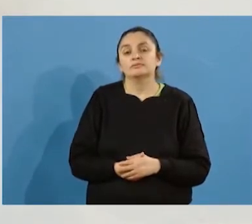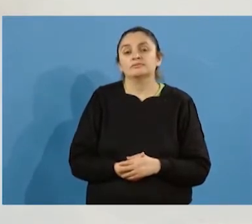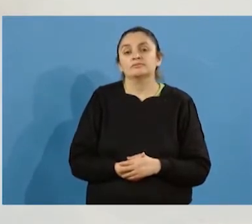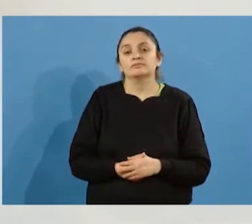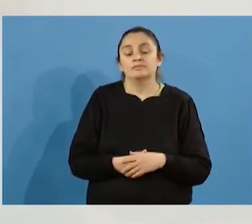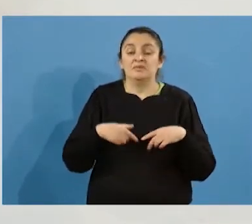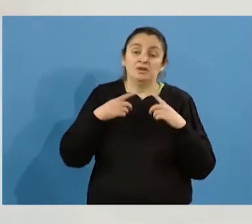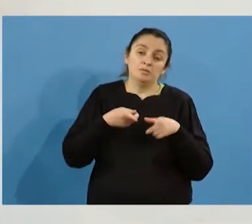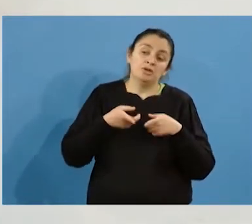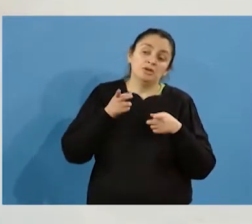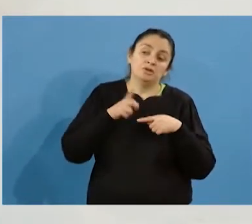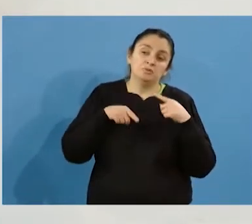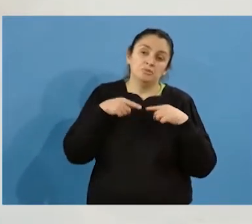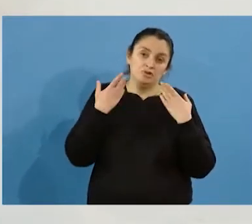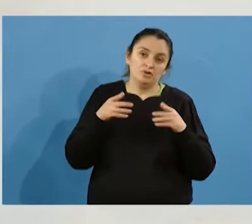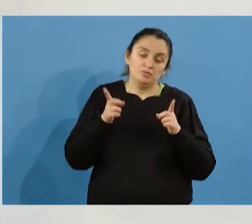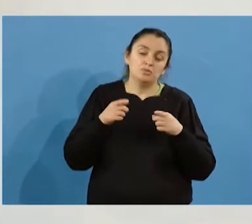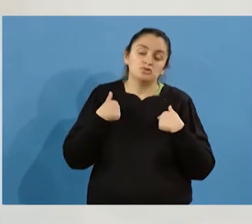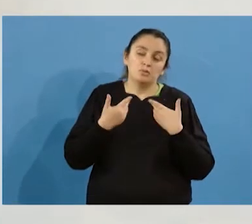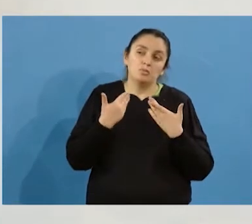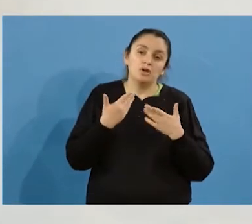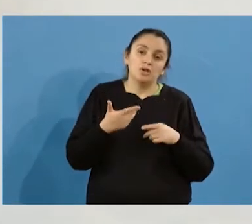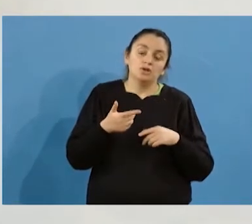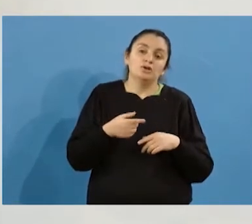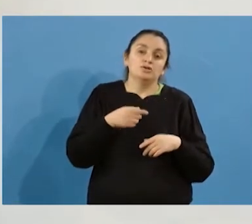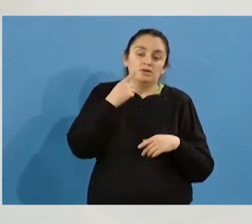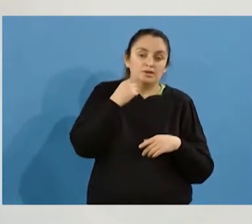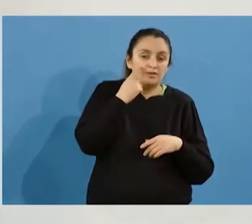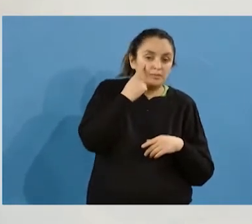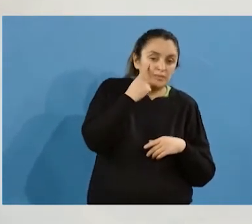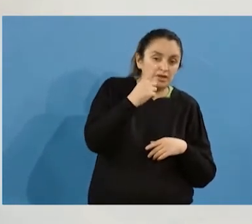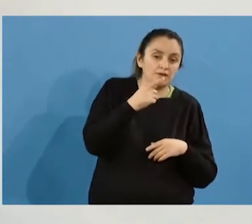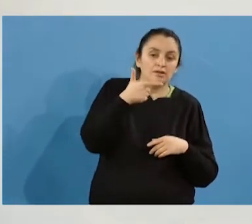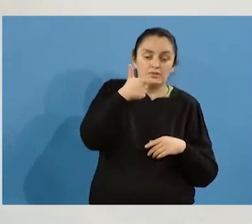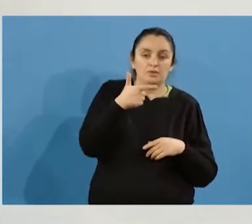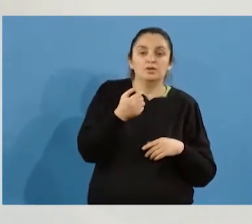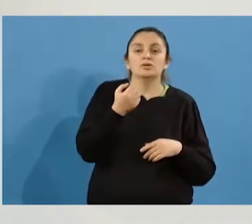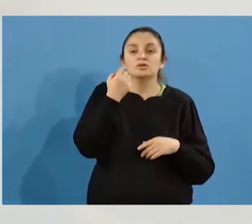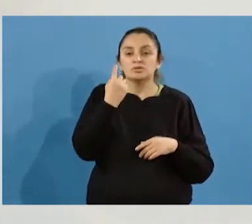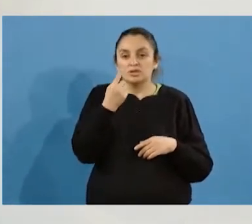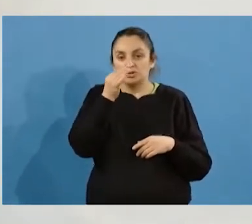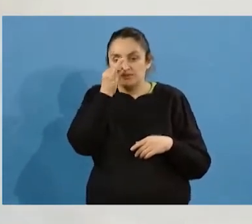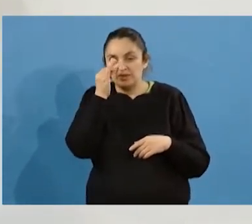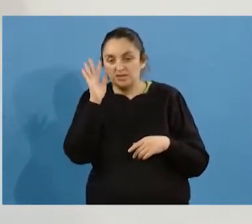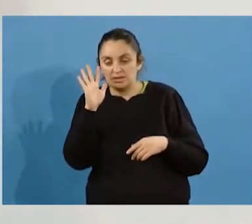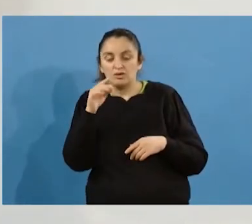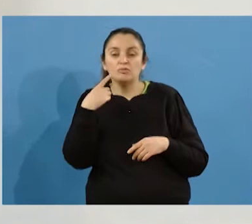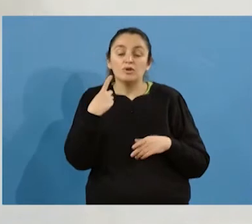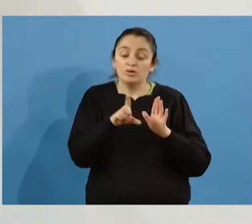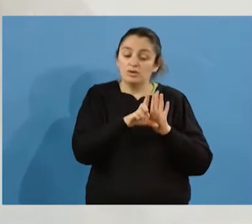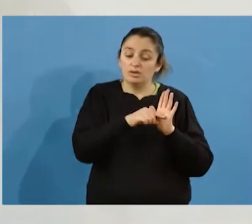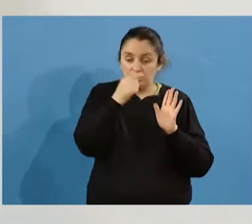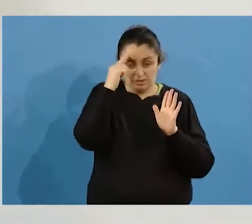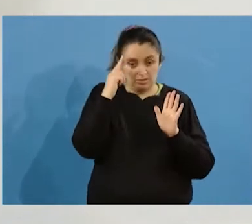lo mismo yo podría hacer la división mil divididos 125 pero aplicando la propiedad